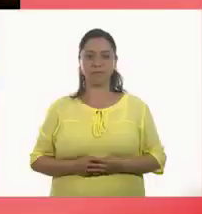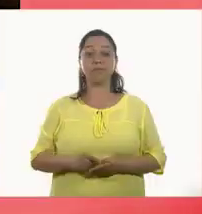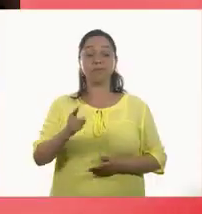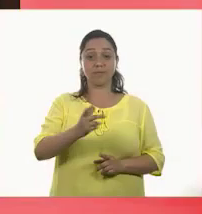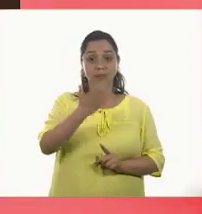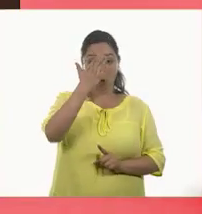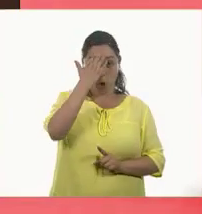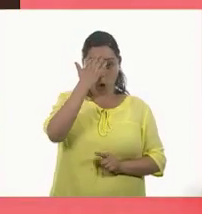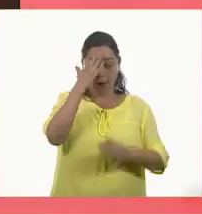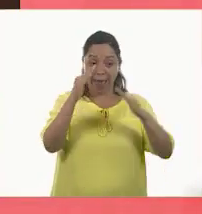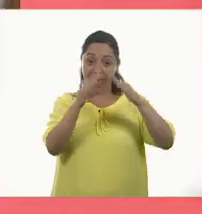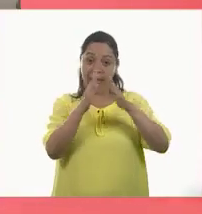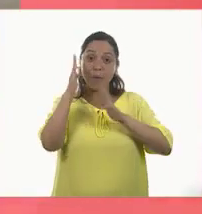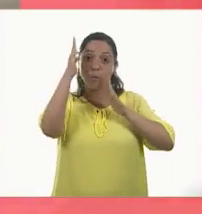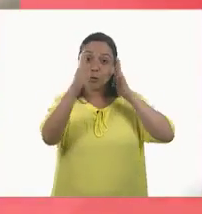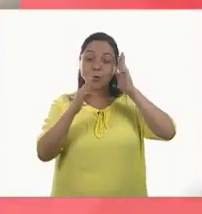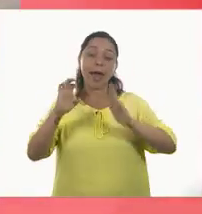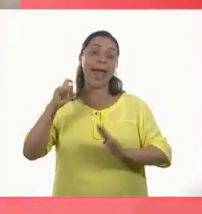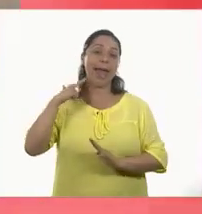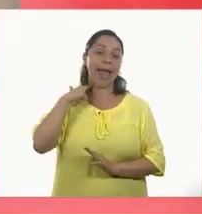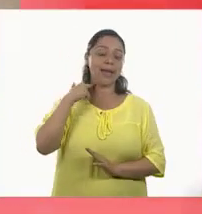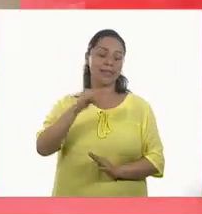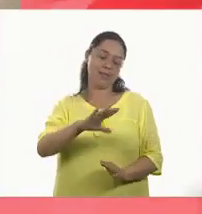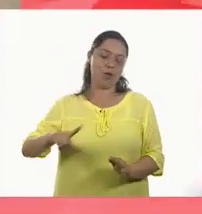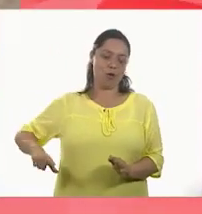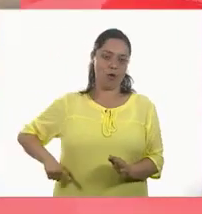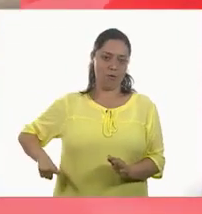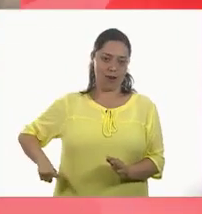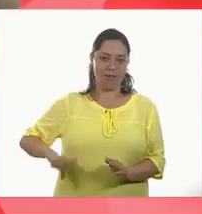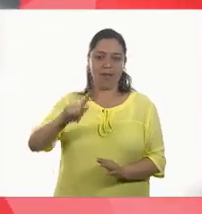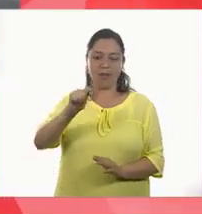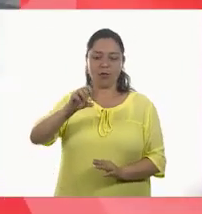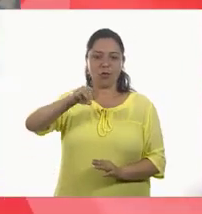Conocer la Casa Museo del exgobernador Tomás Garrido.